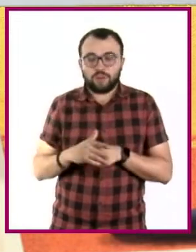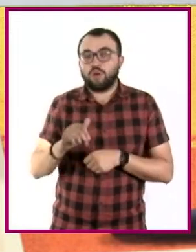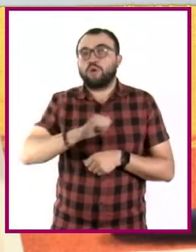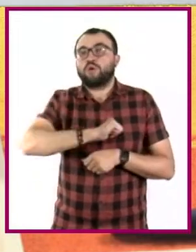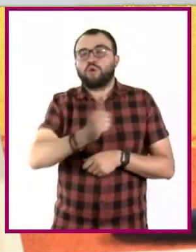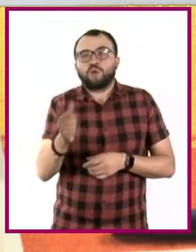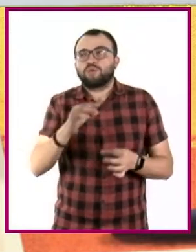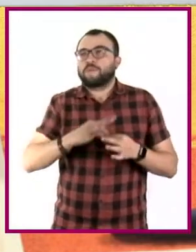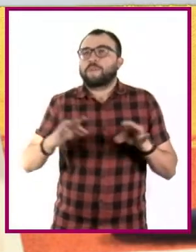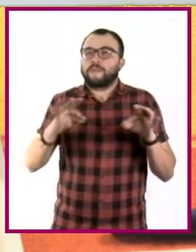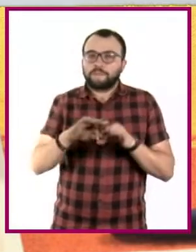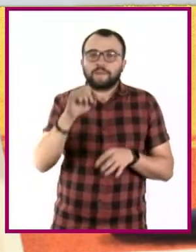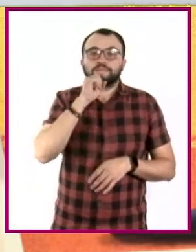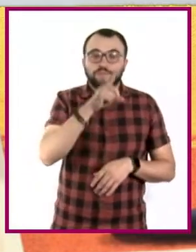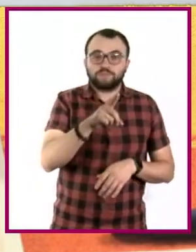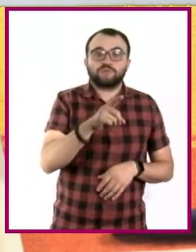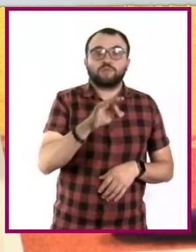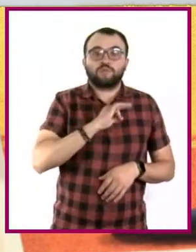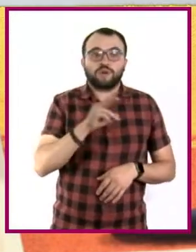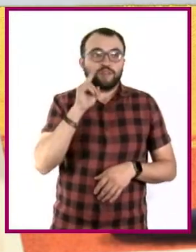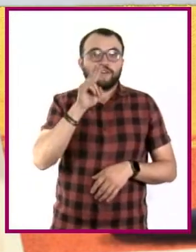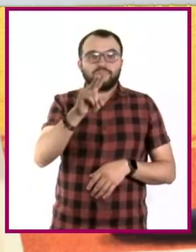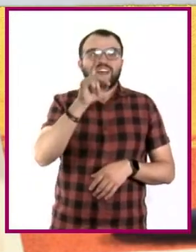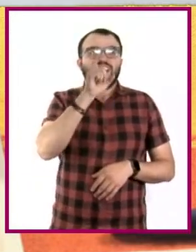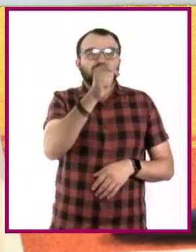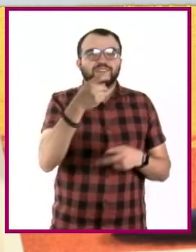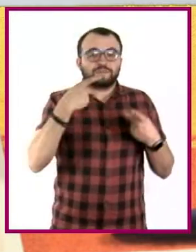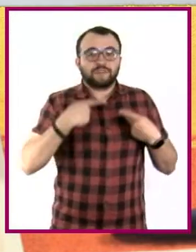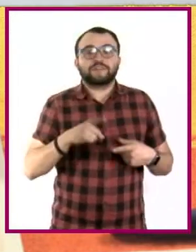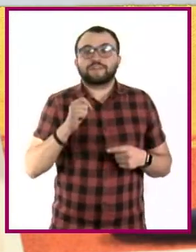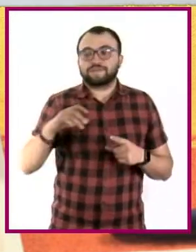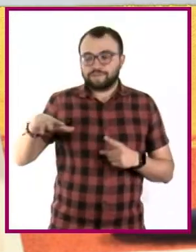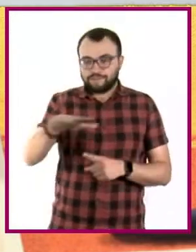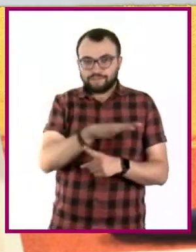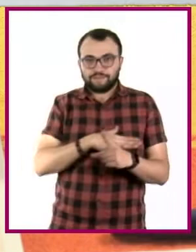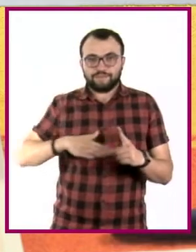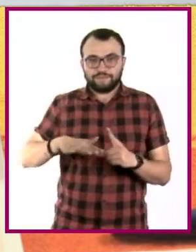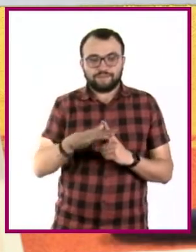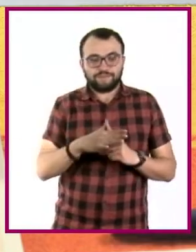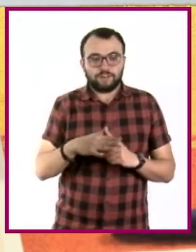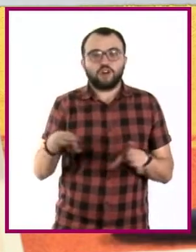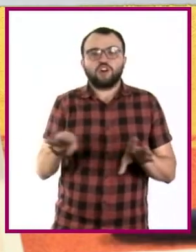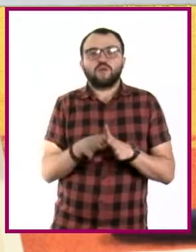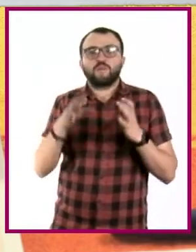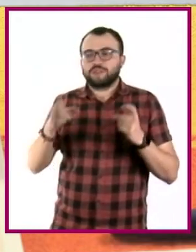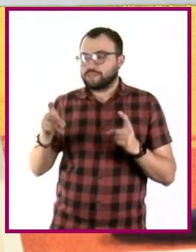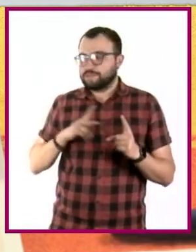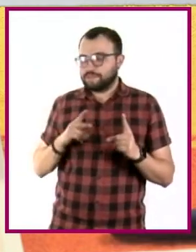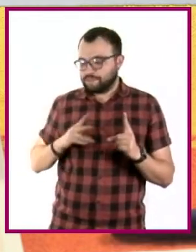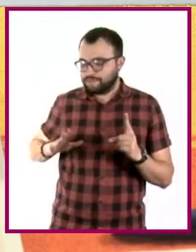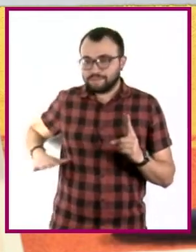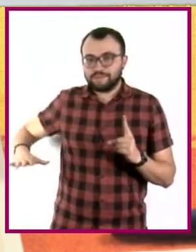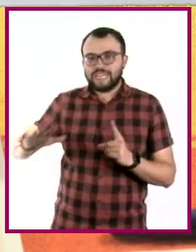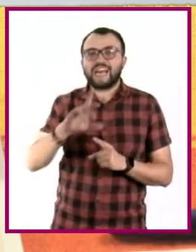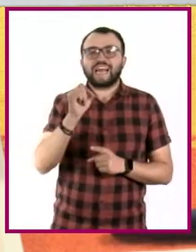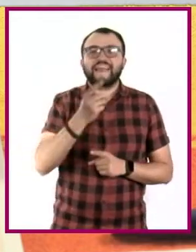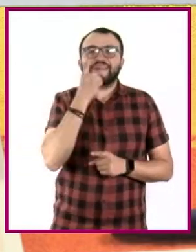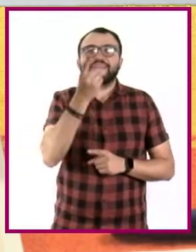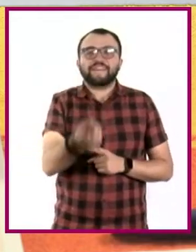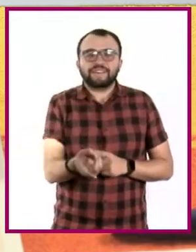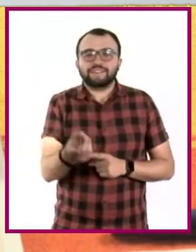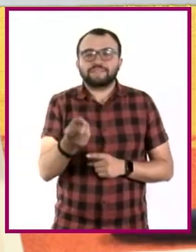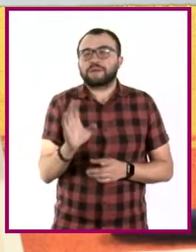canal importante que habla de nosotros es el entorno, ¿sí? ¿Cómo está nuestro entorno? ¿Qué dice nuestro entorno? ¿Qué dice